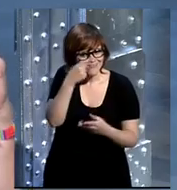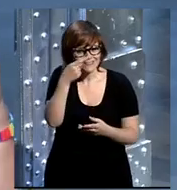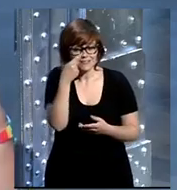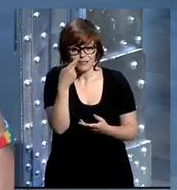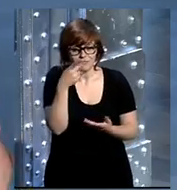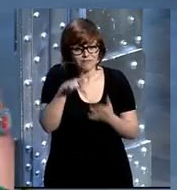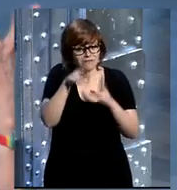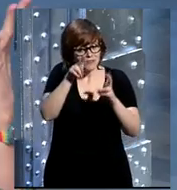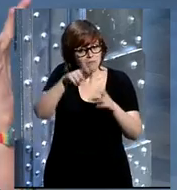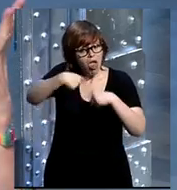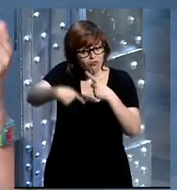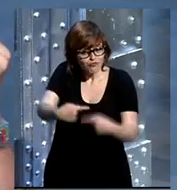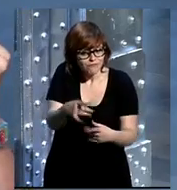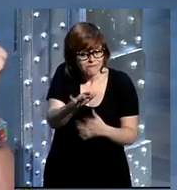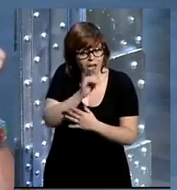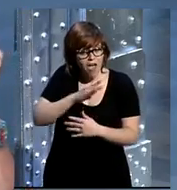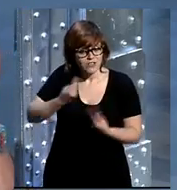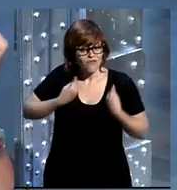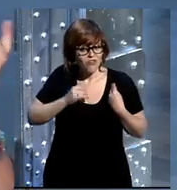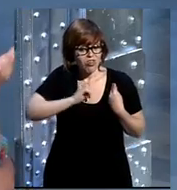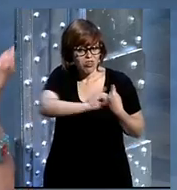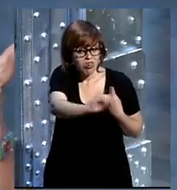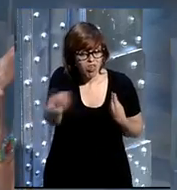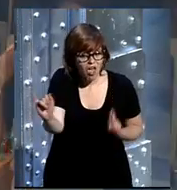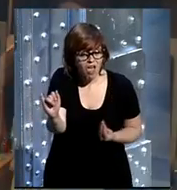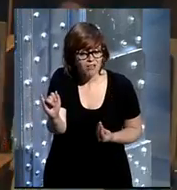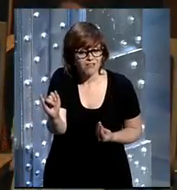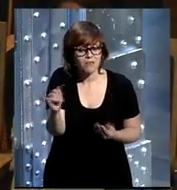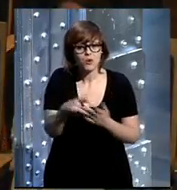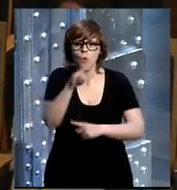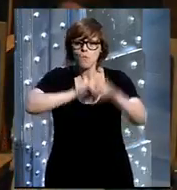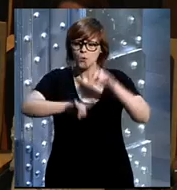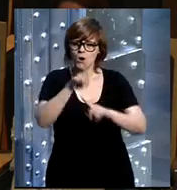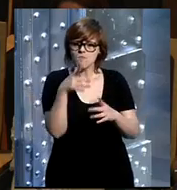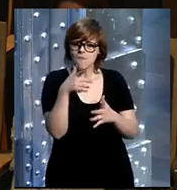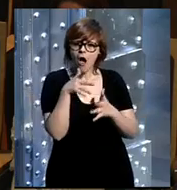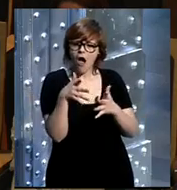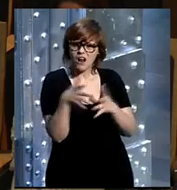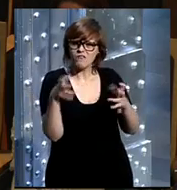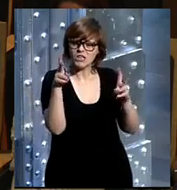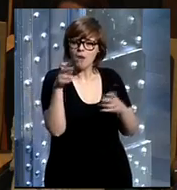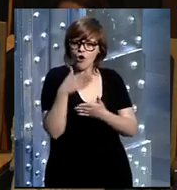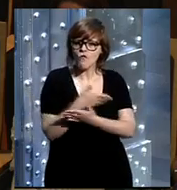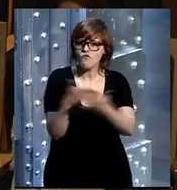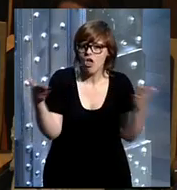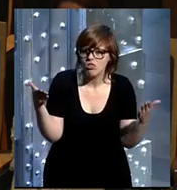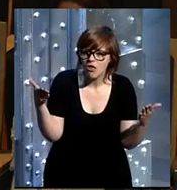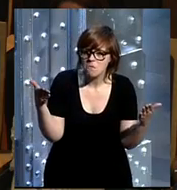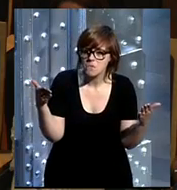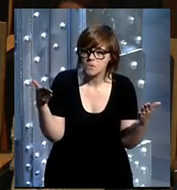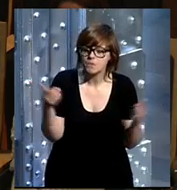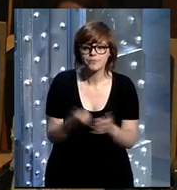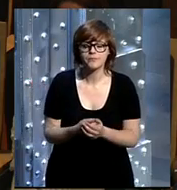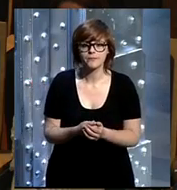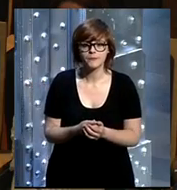día. Uno de los valores y uno de los problemas que plantea es el de la confianza. En el